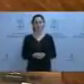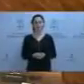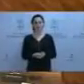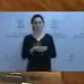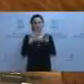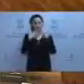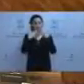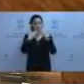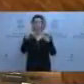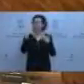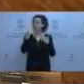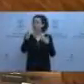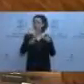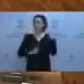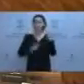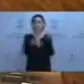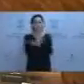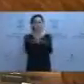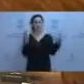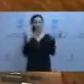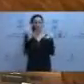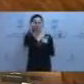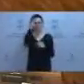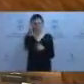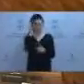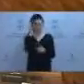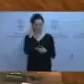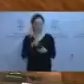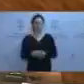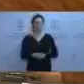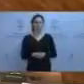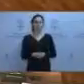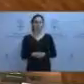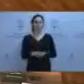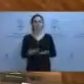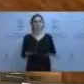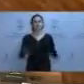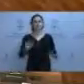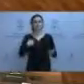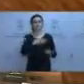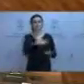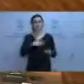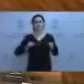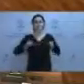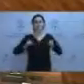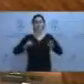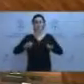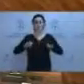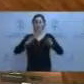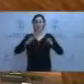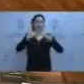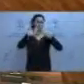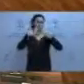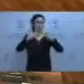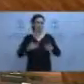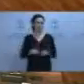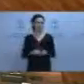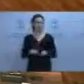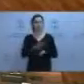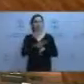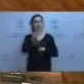Gracias, señor presidente. Buenos días a todos, señorías. Tengo que comenzar dando las gracias, señor